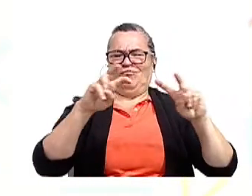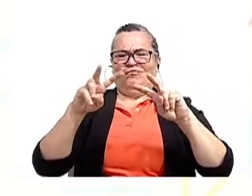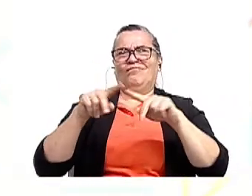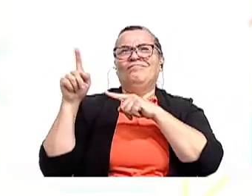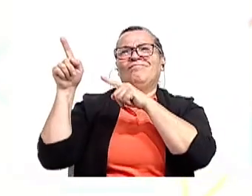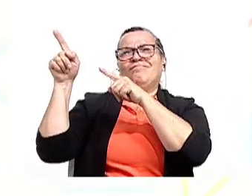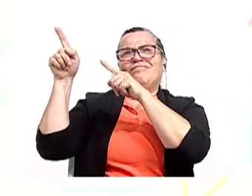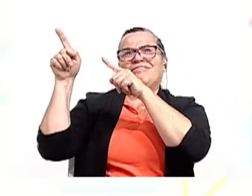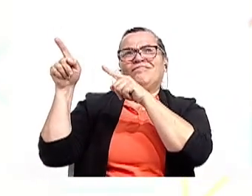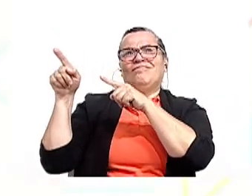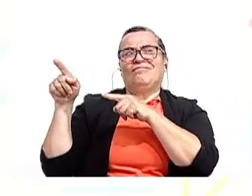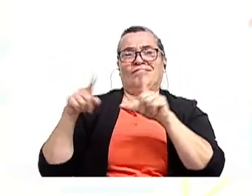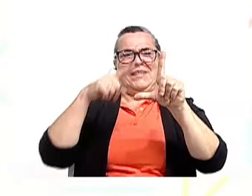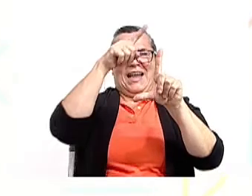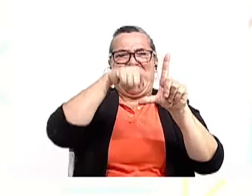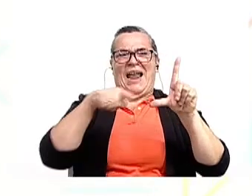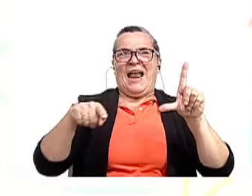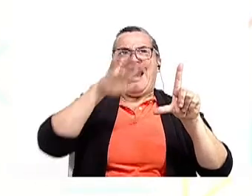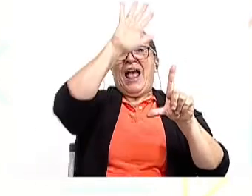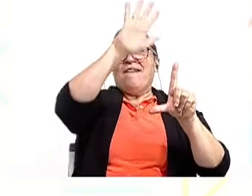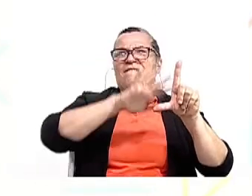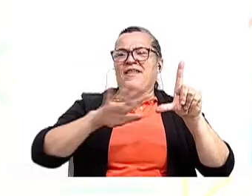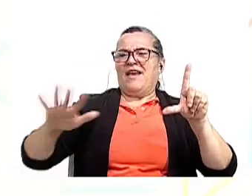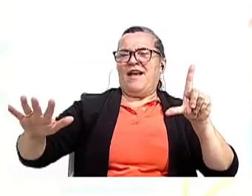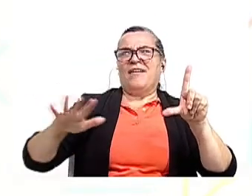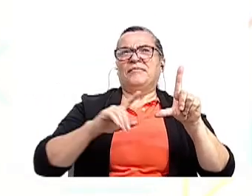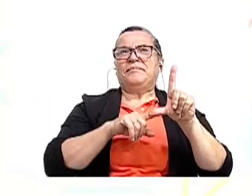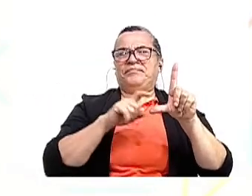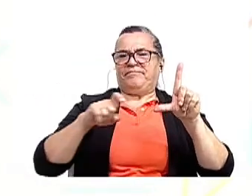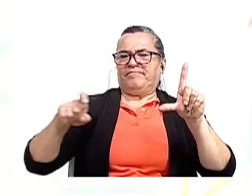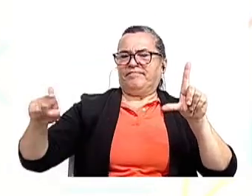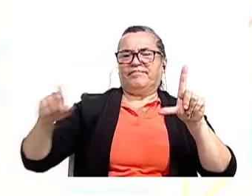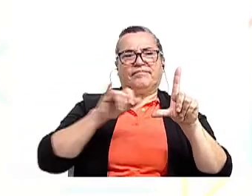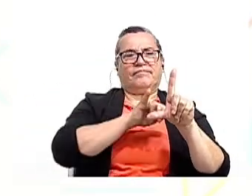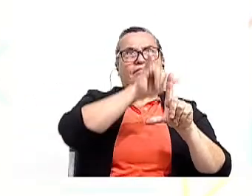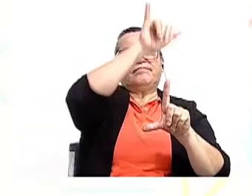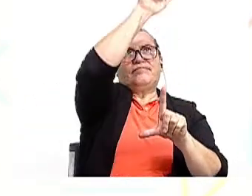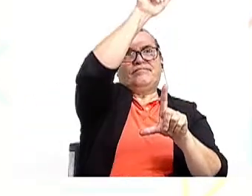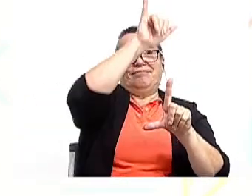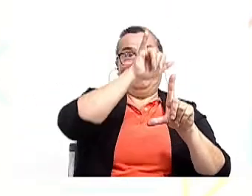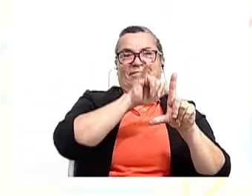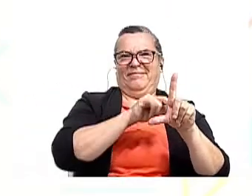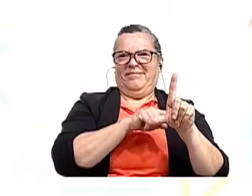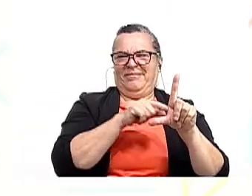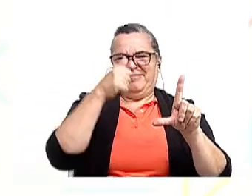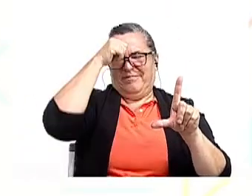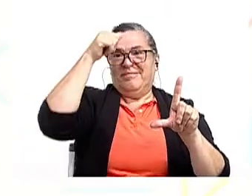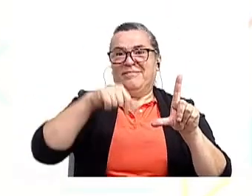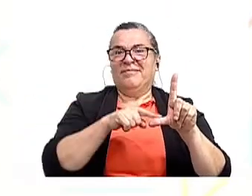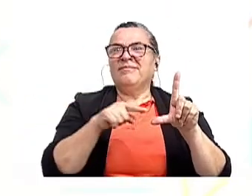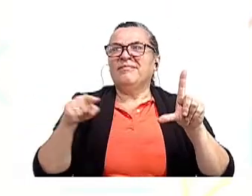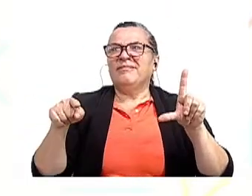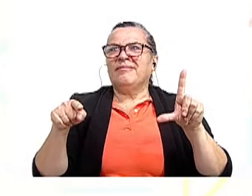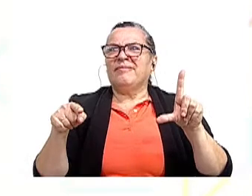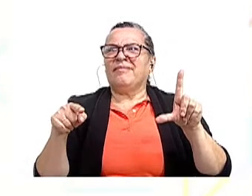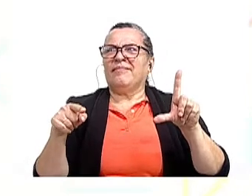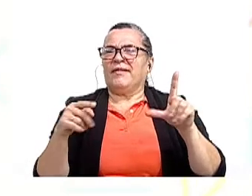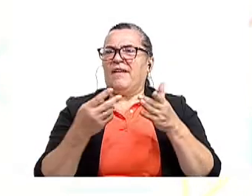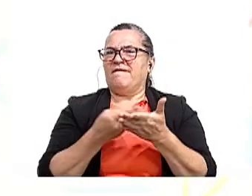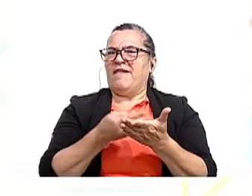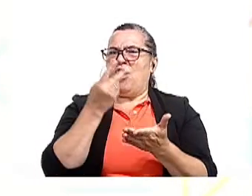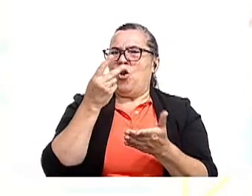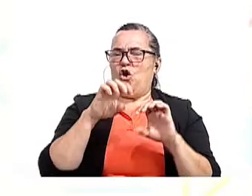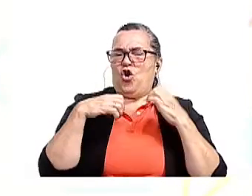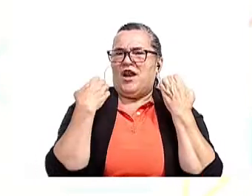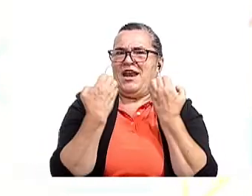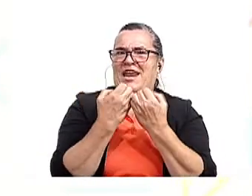gráficamente. En esta gráfica podemos observar nosotros lo que habíamos dicho, recuerdan, que el valor del